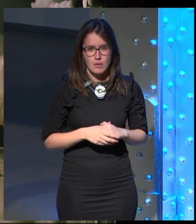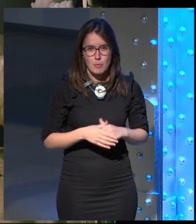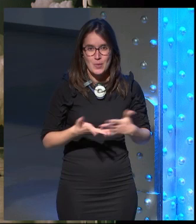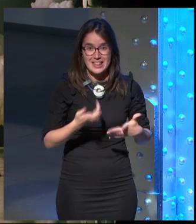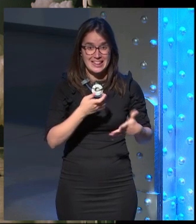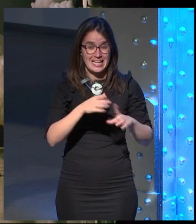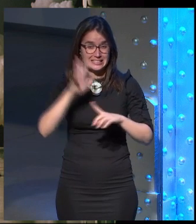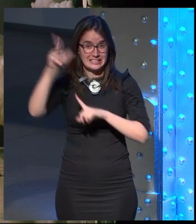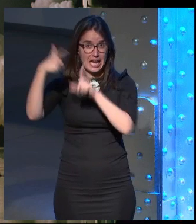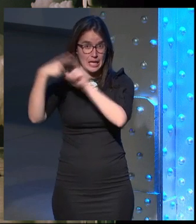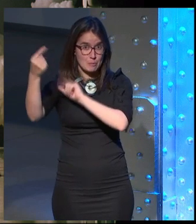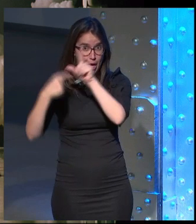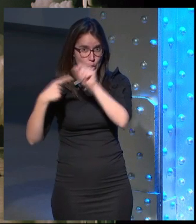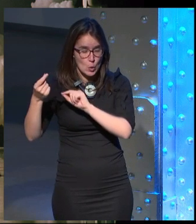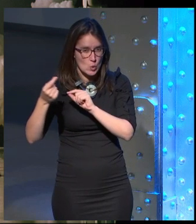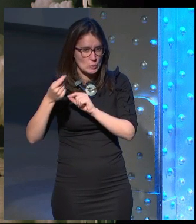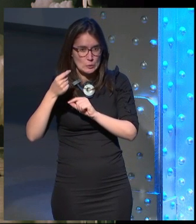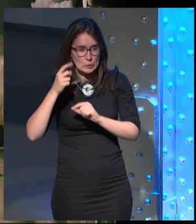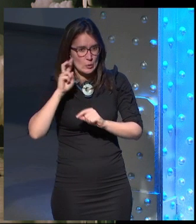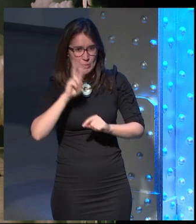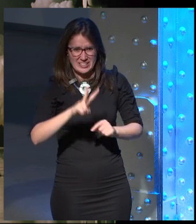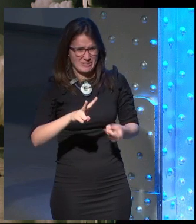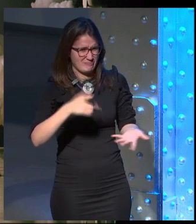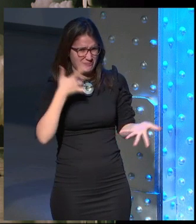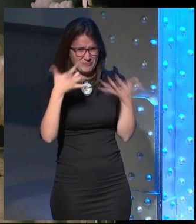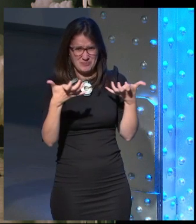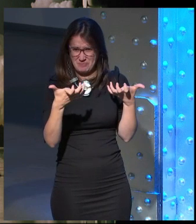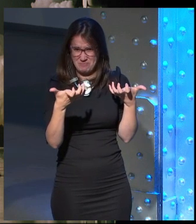Pues desde el espacio esos sitios no llaman mucho la atención, la verdad.